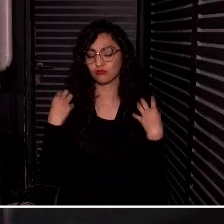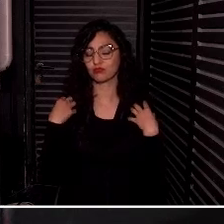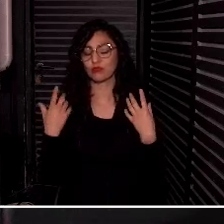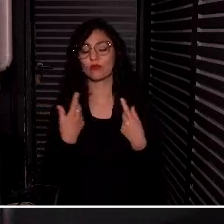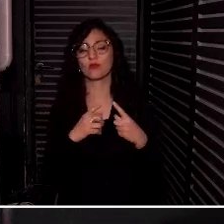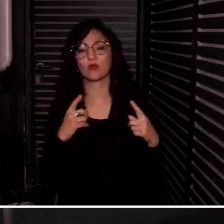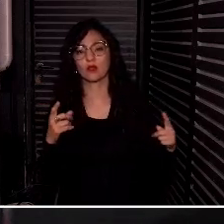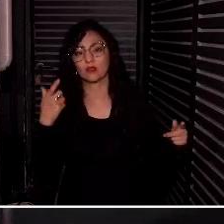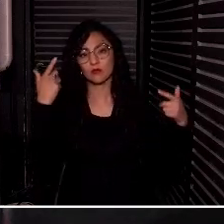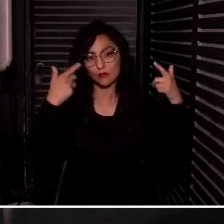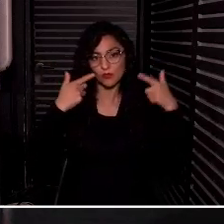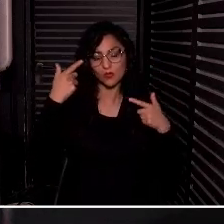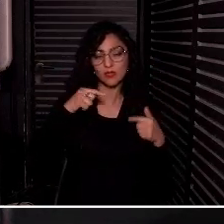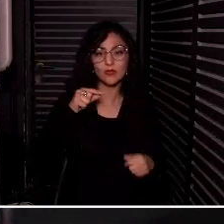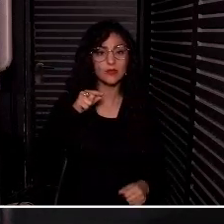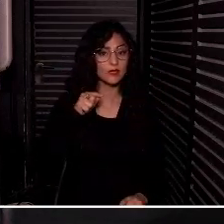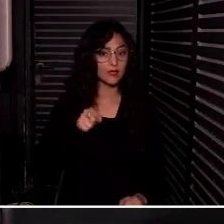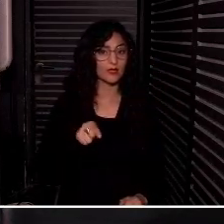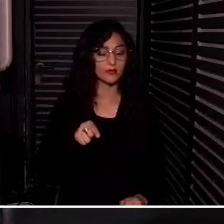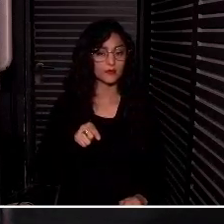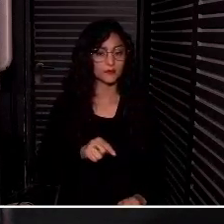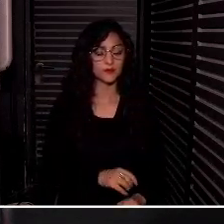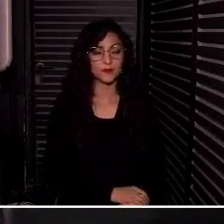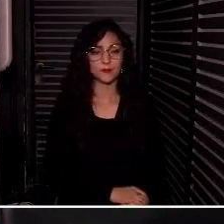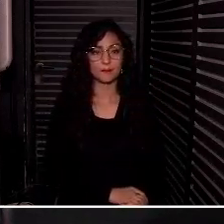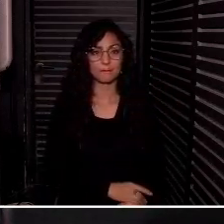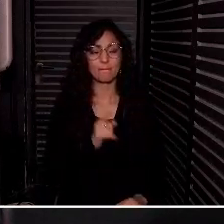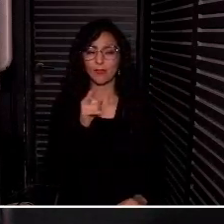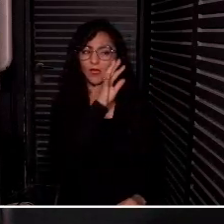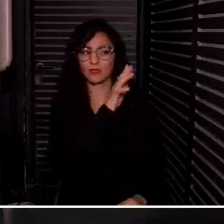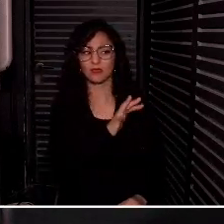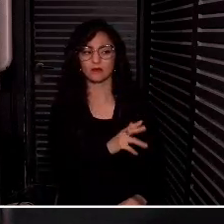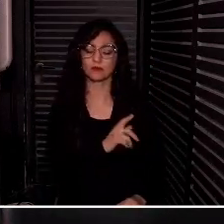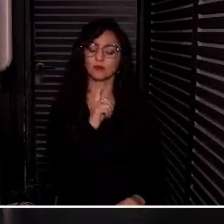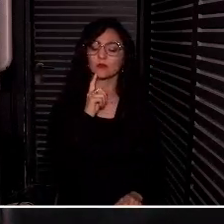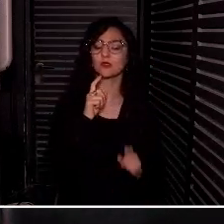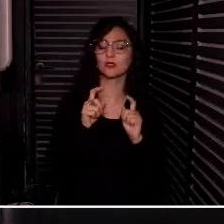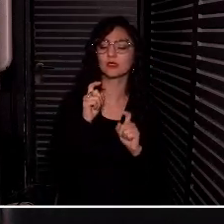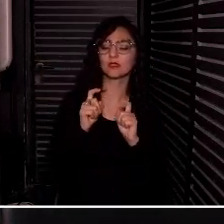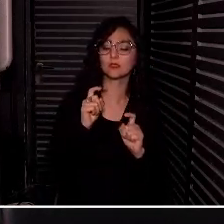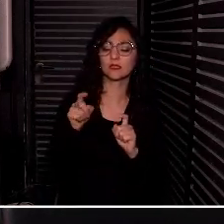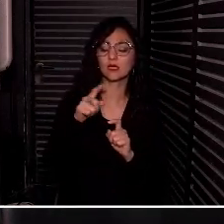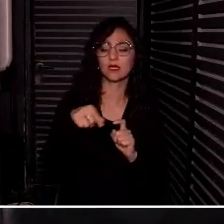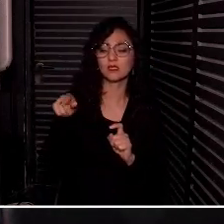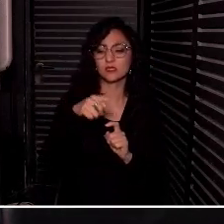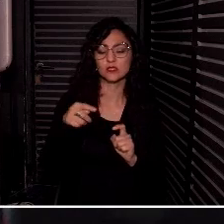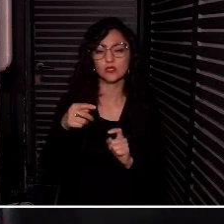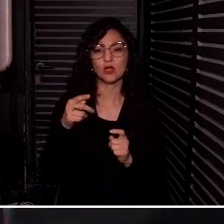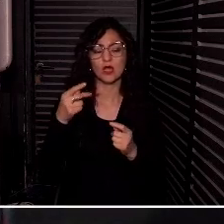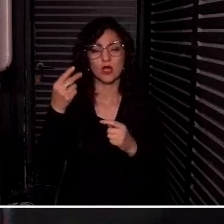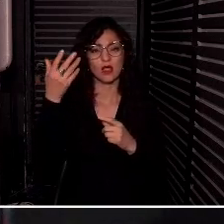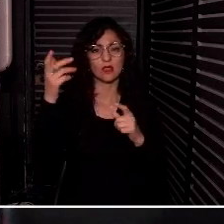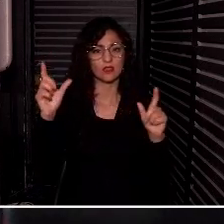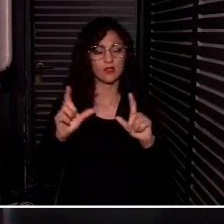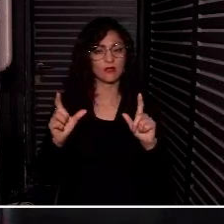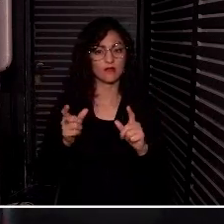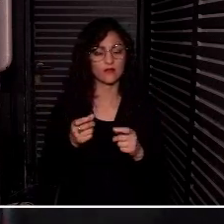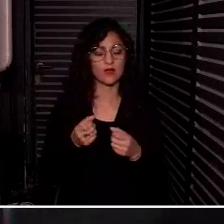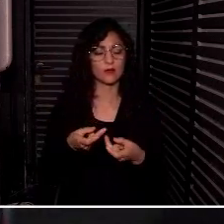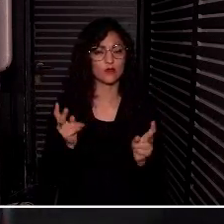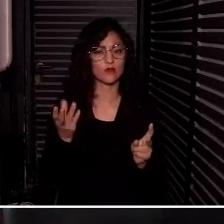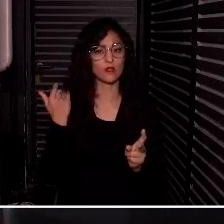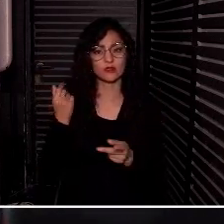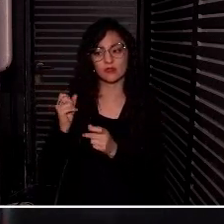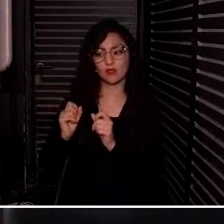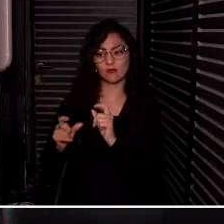políticas y esa esa ese esa descripción crítica que hace él contrastando la televisión pública que defendía versus